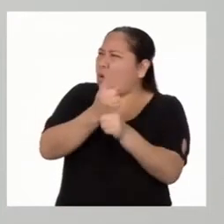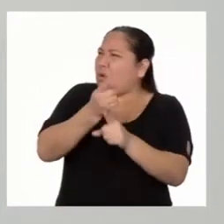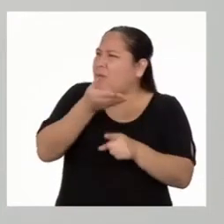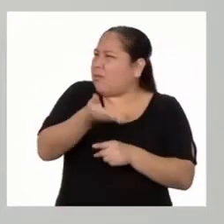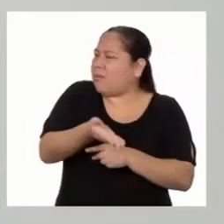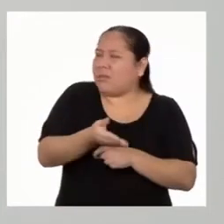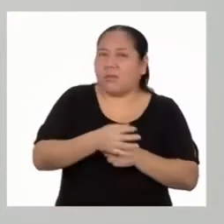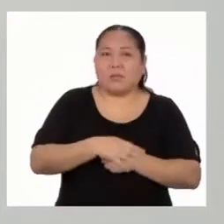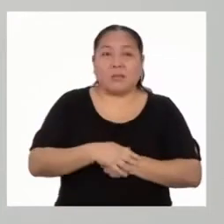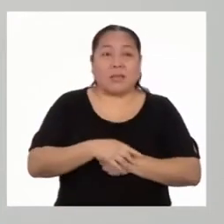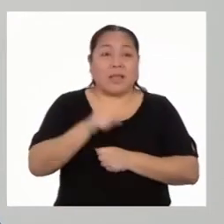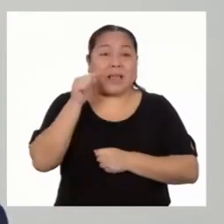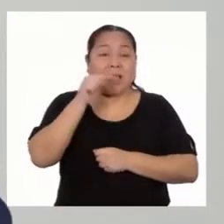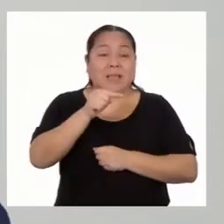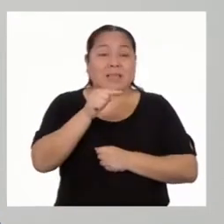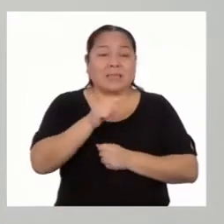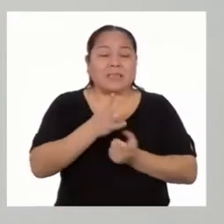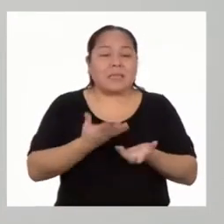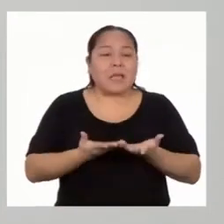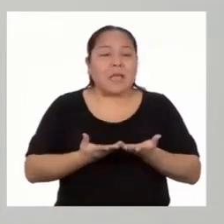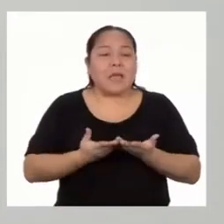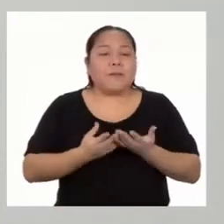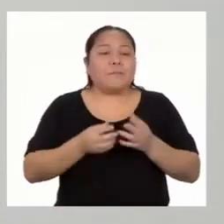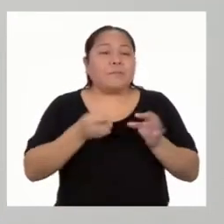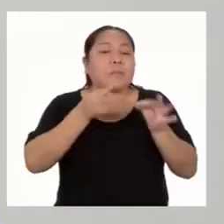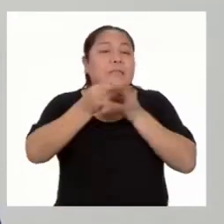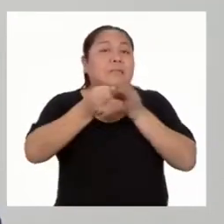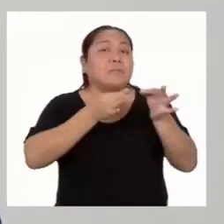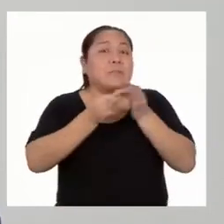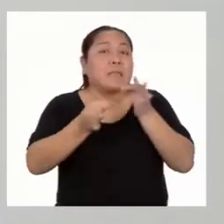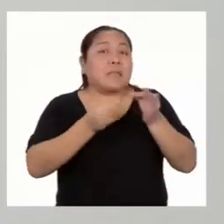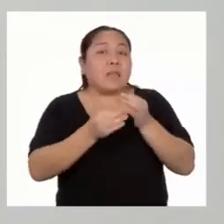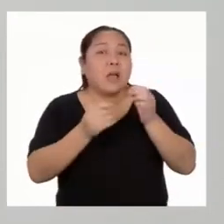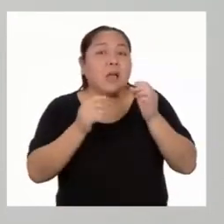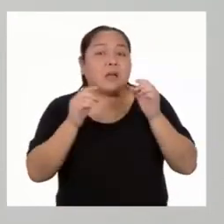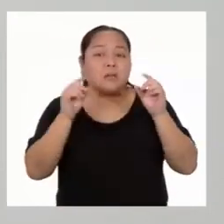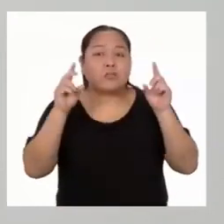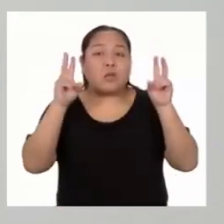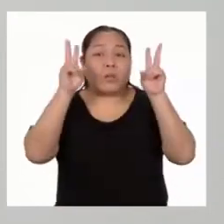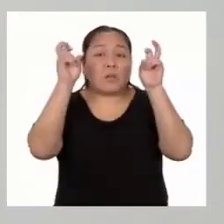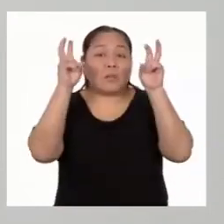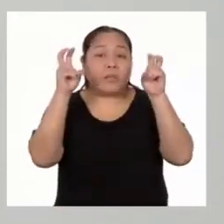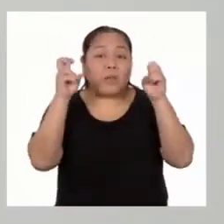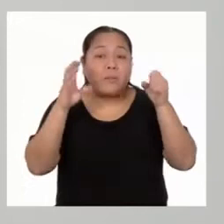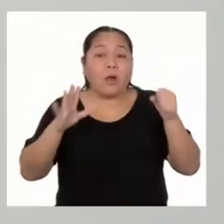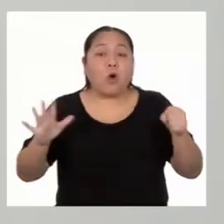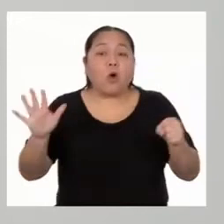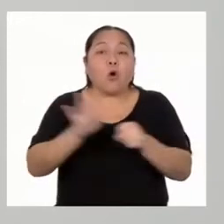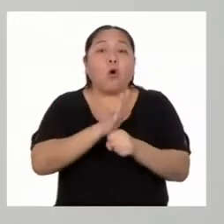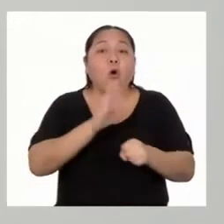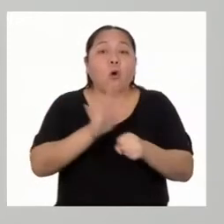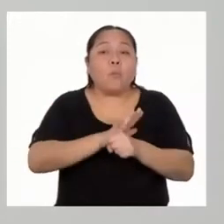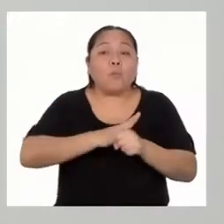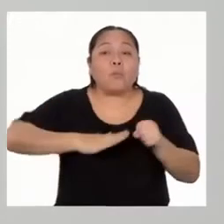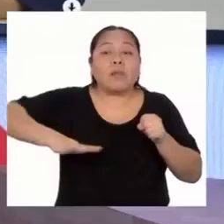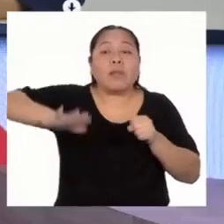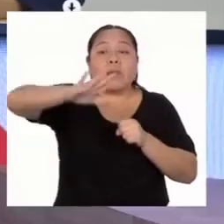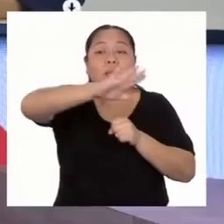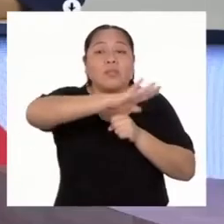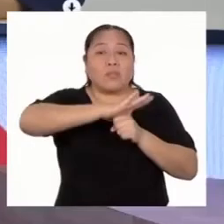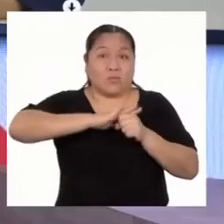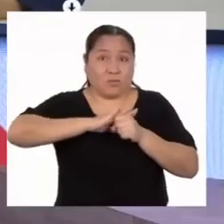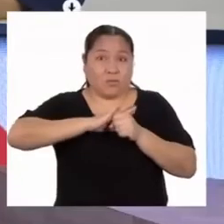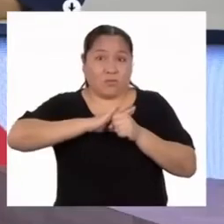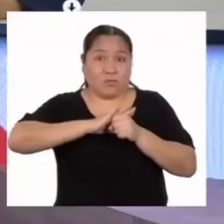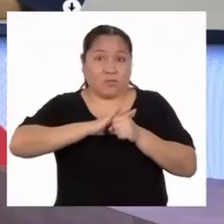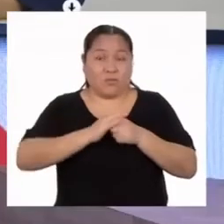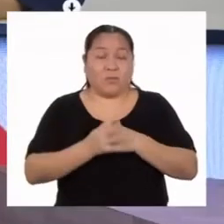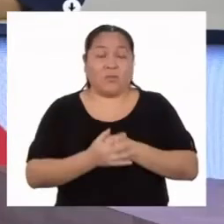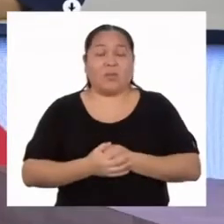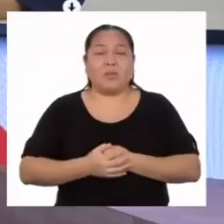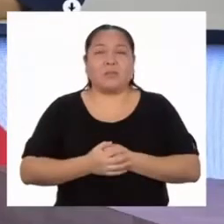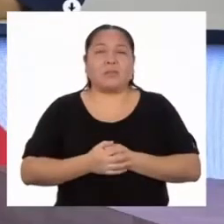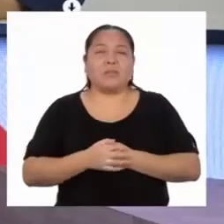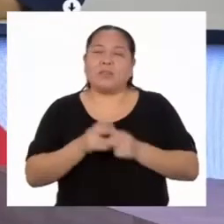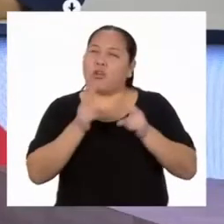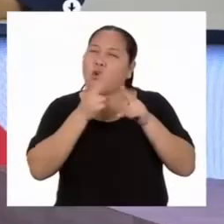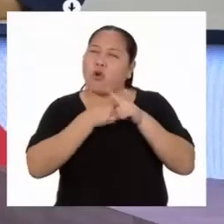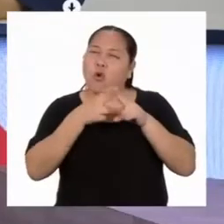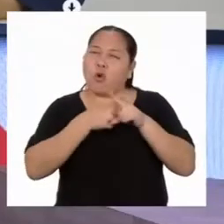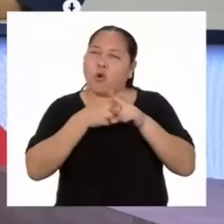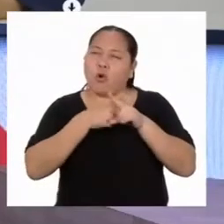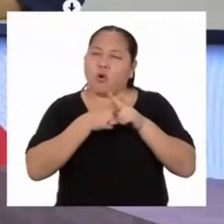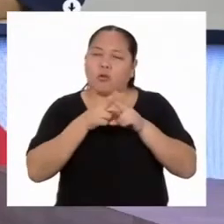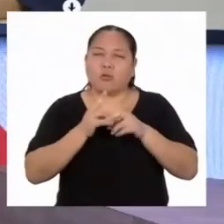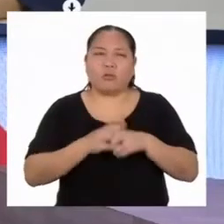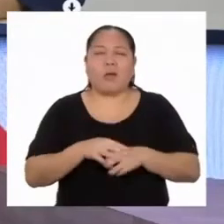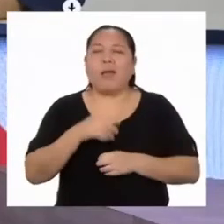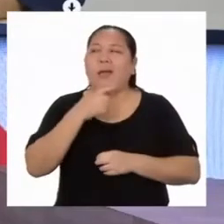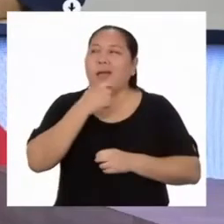qué trata el texto en su conjunto y preferiblemente es corto. Corto. Es decir,